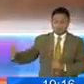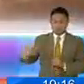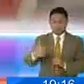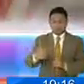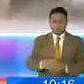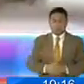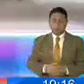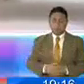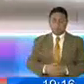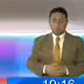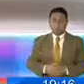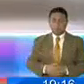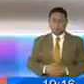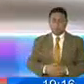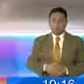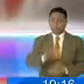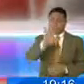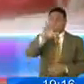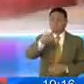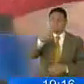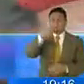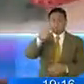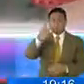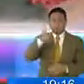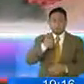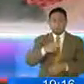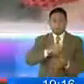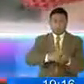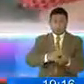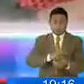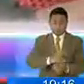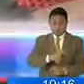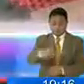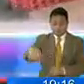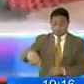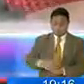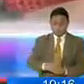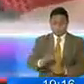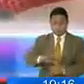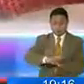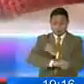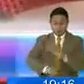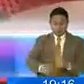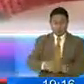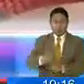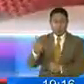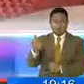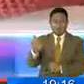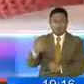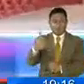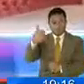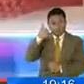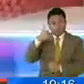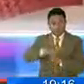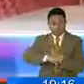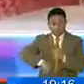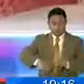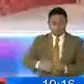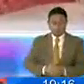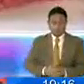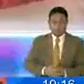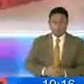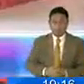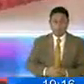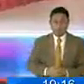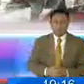sospechosos. Mañana a 5:10 a mi sobrino saltado toda la esquina, quitado plata y celulares de ahí, con